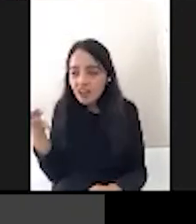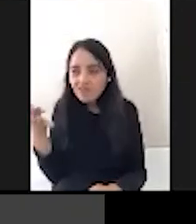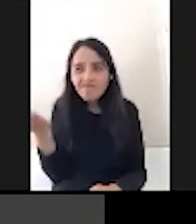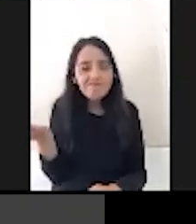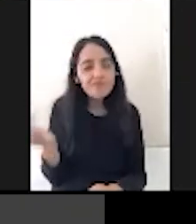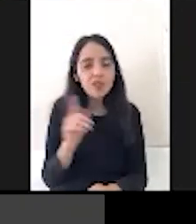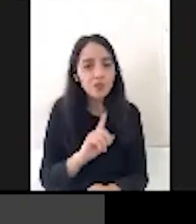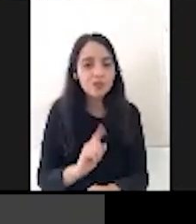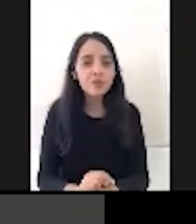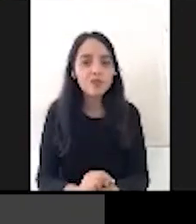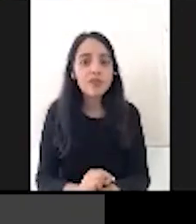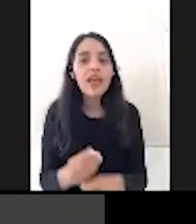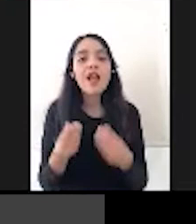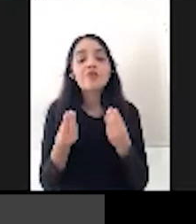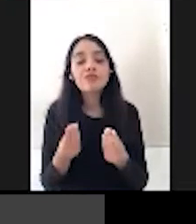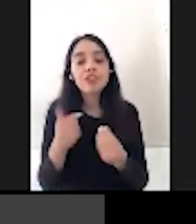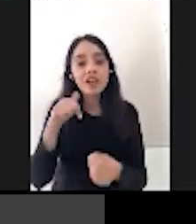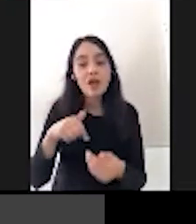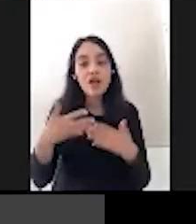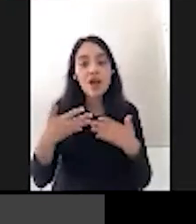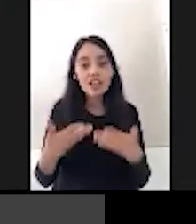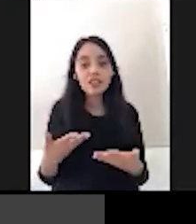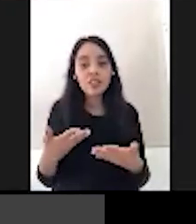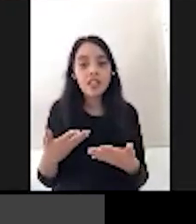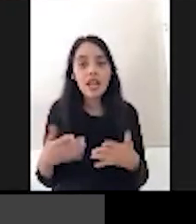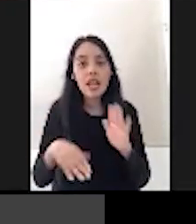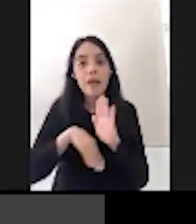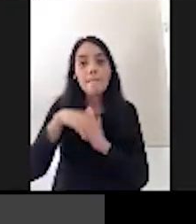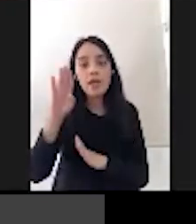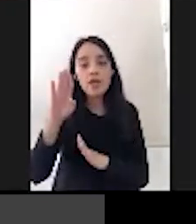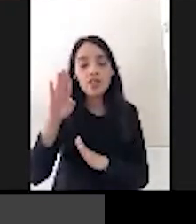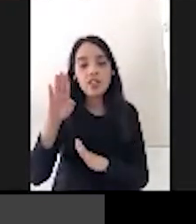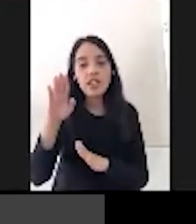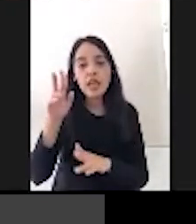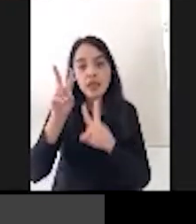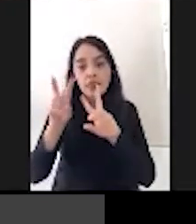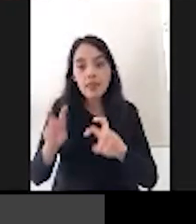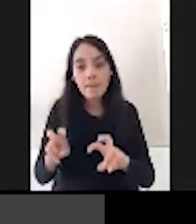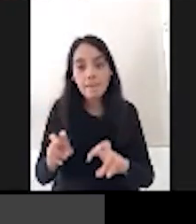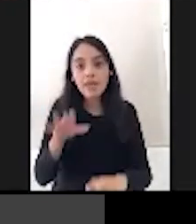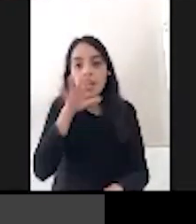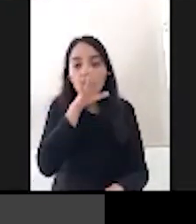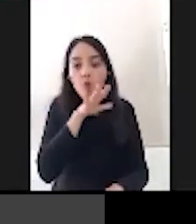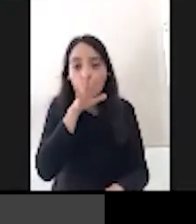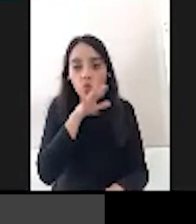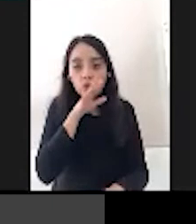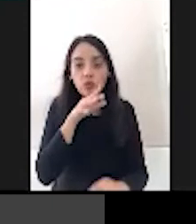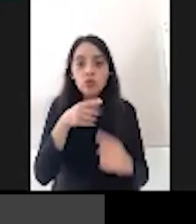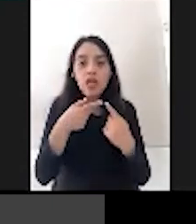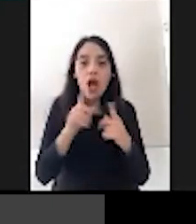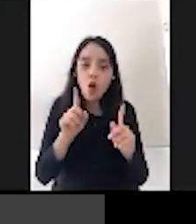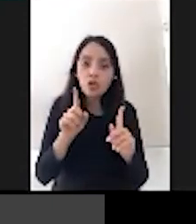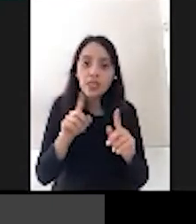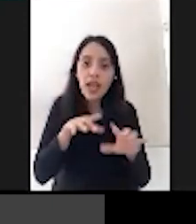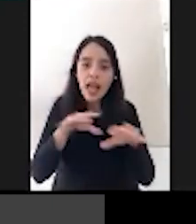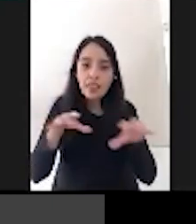Afortunadamente, en la actualidad, la mayoría de las investigaciones usa tareas de entrenamiento más cercanas a las que realizamos en nuestra vida diaria, como por